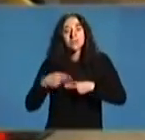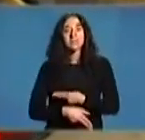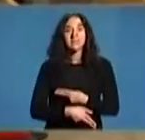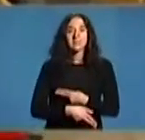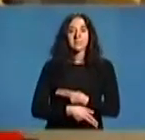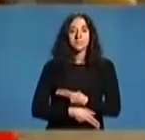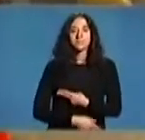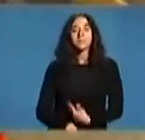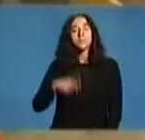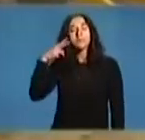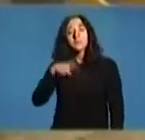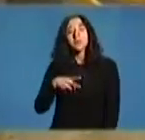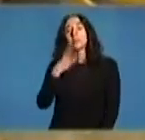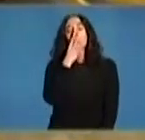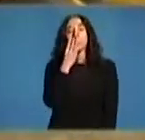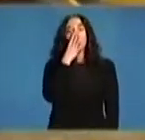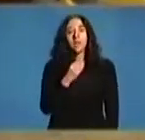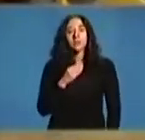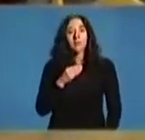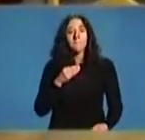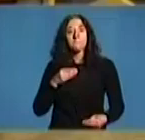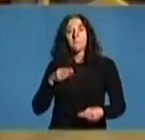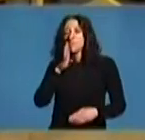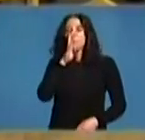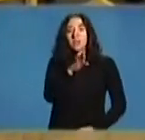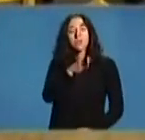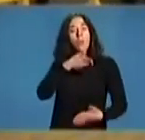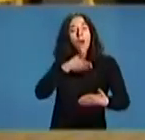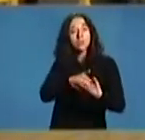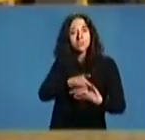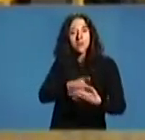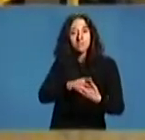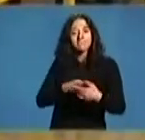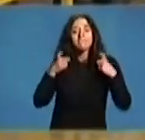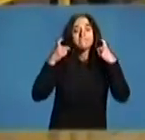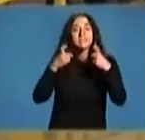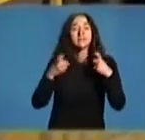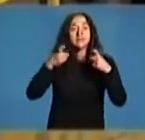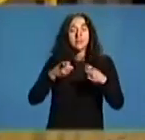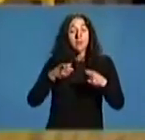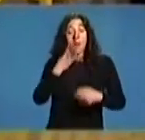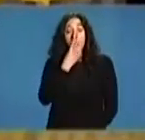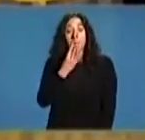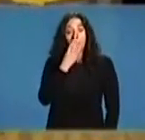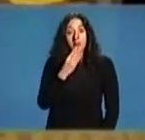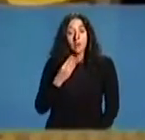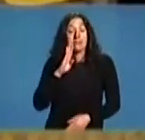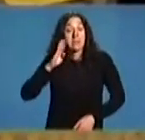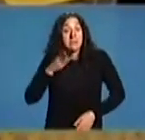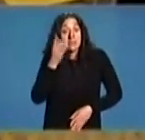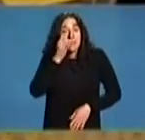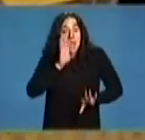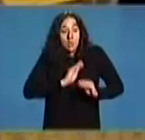tranquilo. Está llevando al perro contra el obstáculo e está intentando que el perro, mediante súa iniciativa, tome